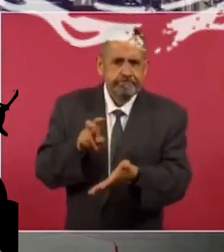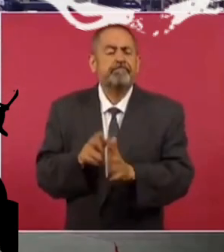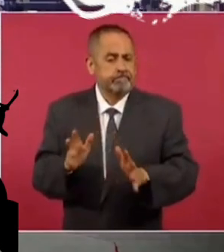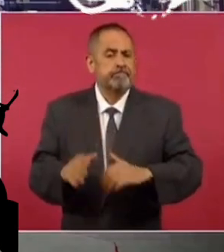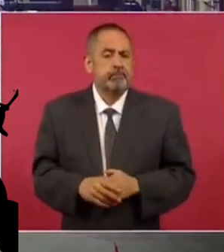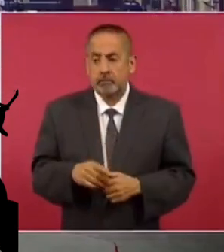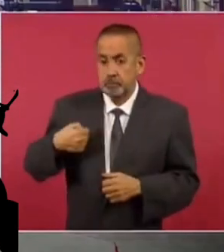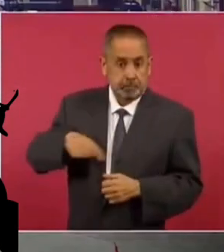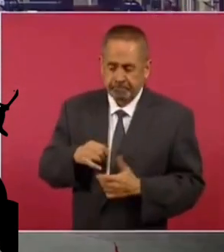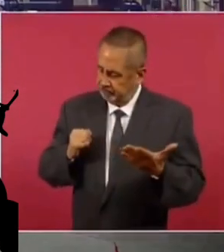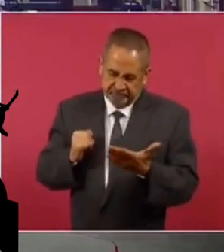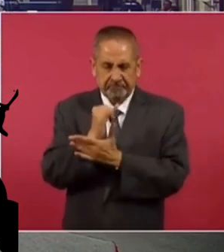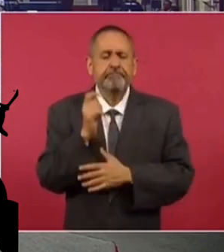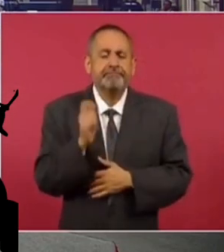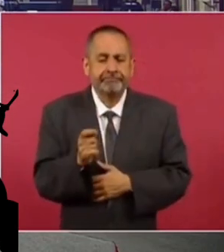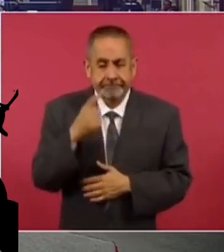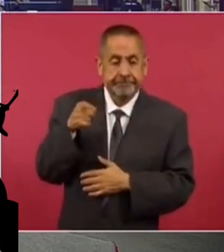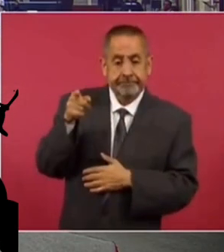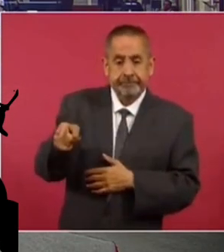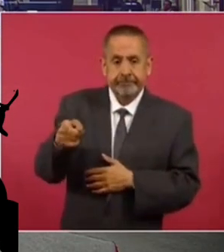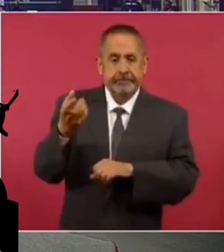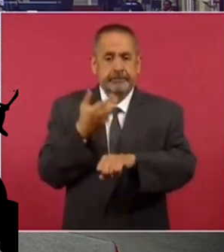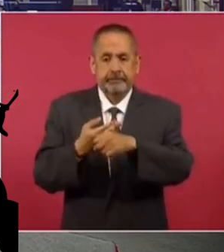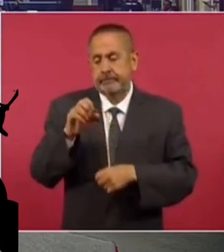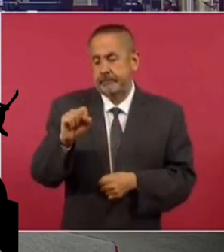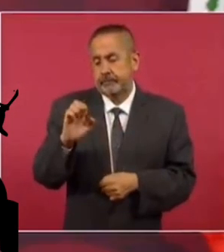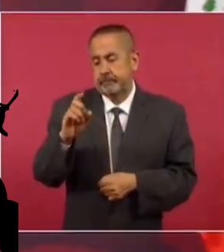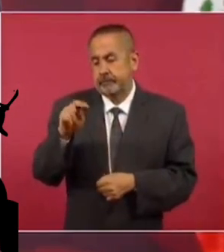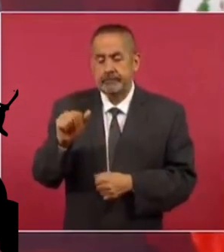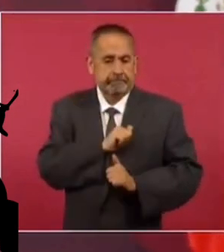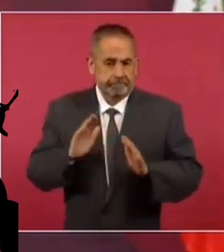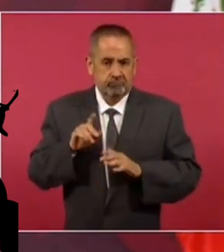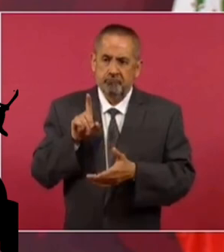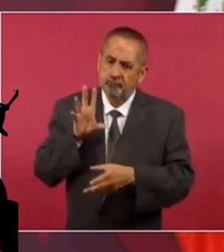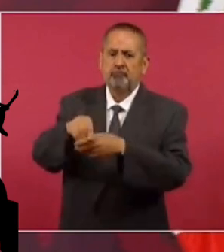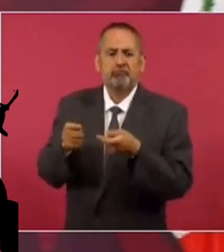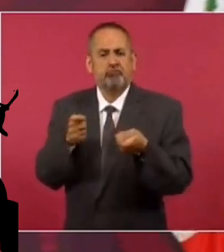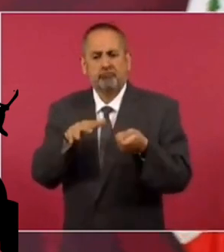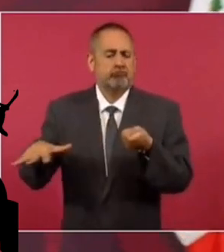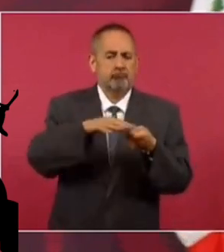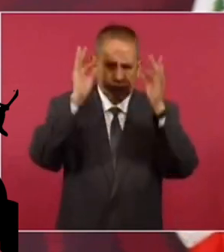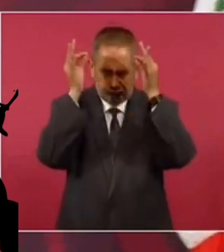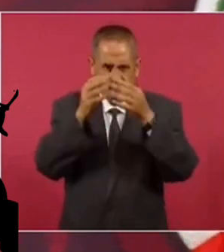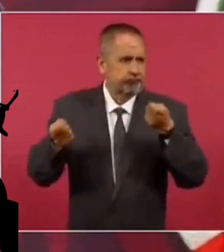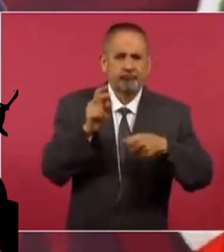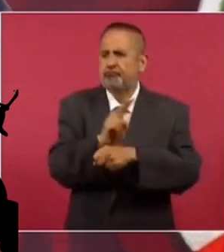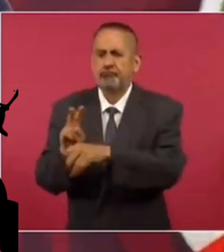ya se tomó la decisión de que sea la Secretaría de la Defensa la que maneje todas las aduanas